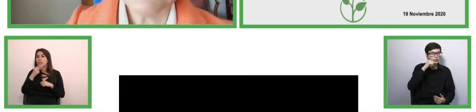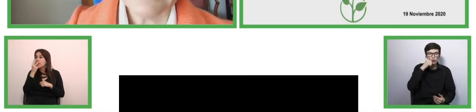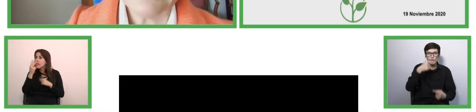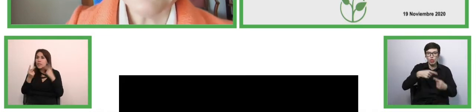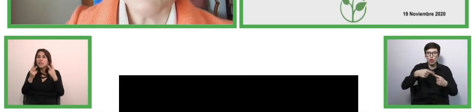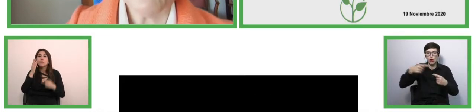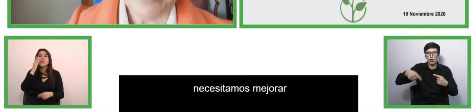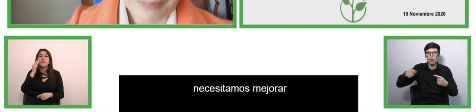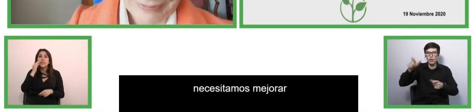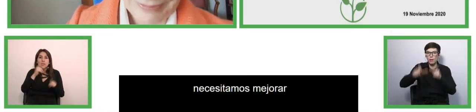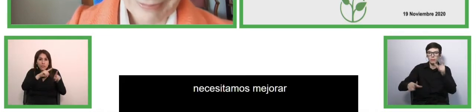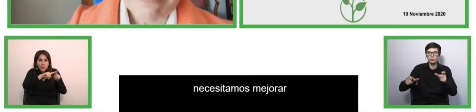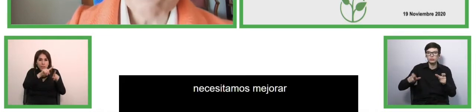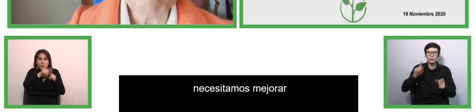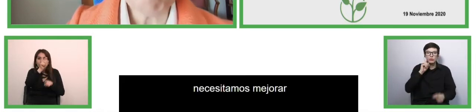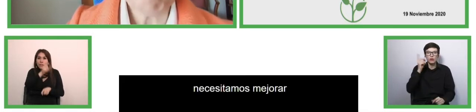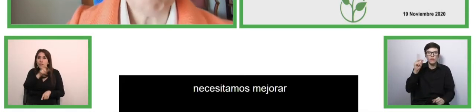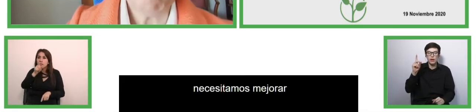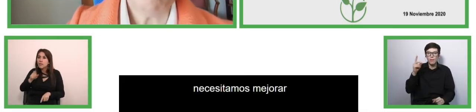discapacidades